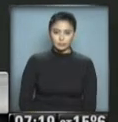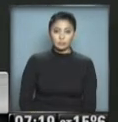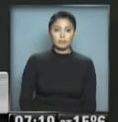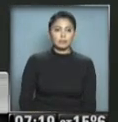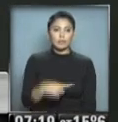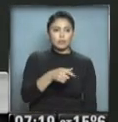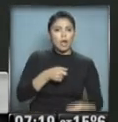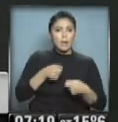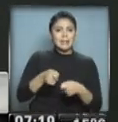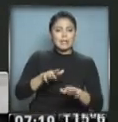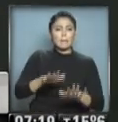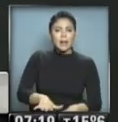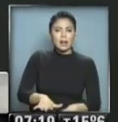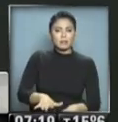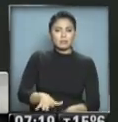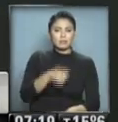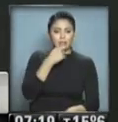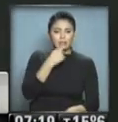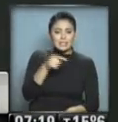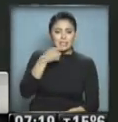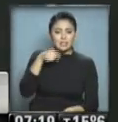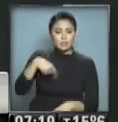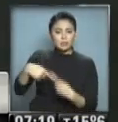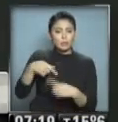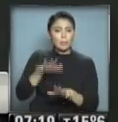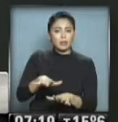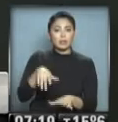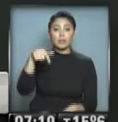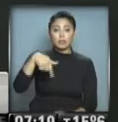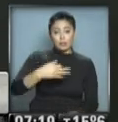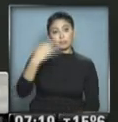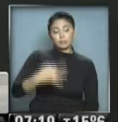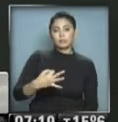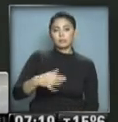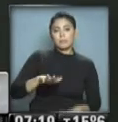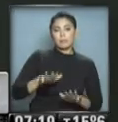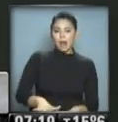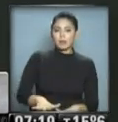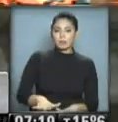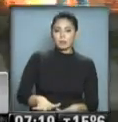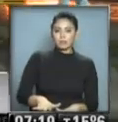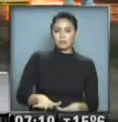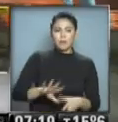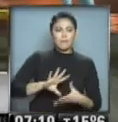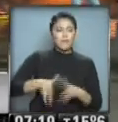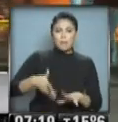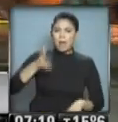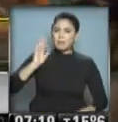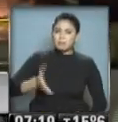Y amenazaron con un paro. Hoy cumplieron con esa medida en un paro